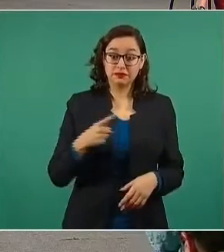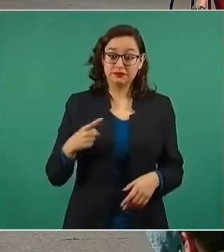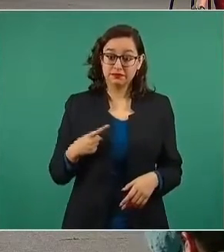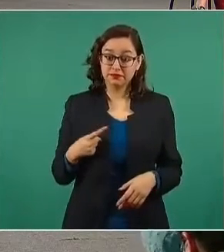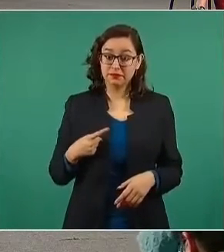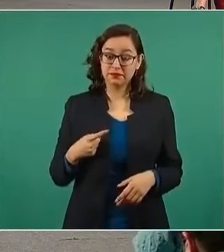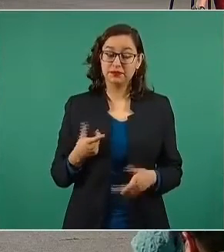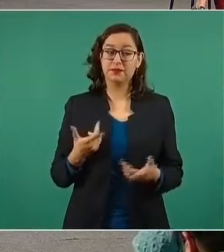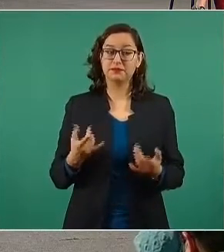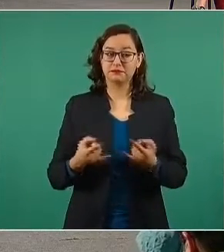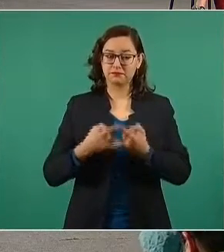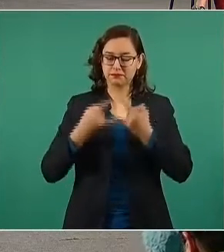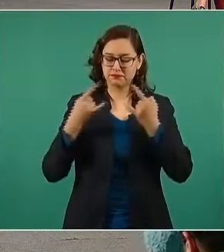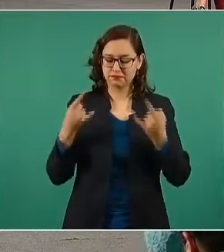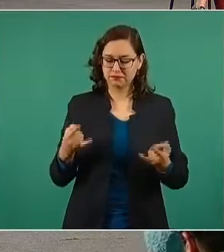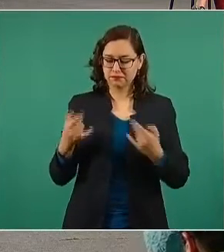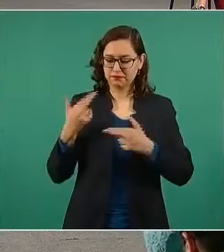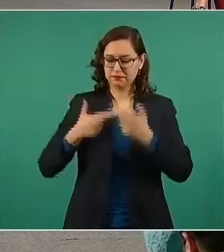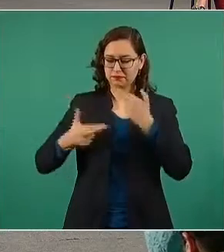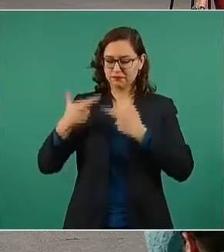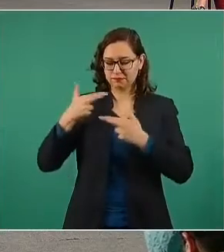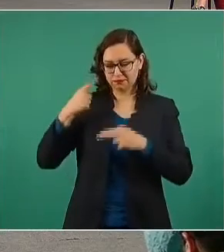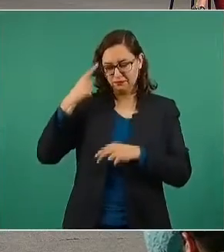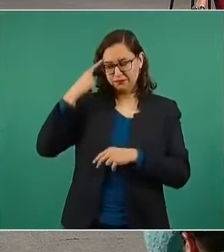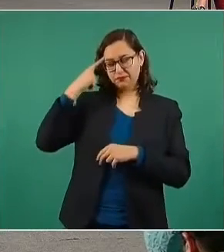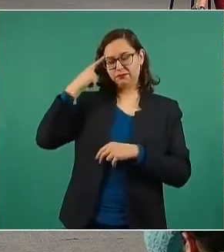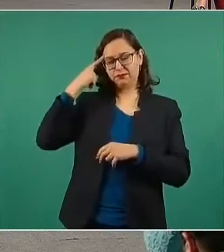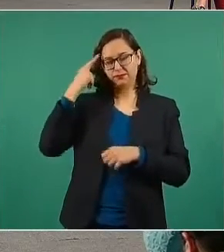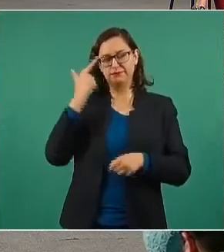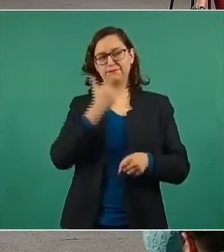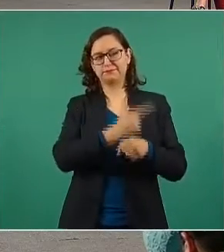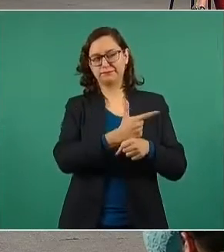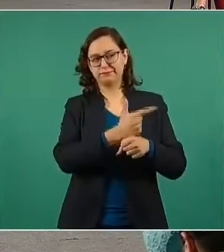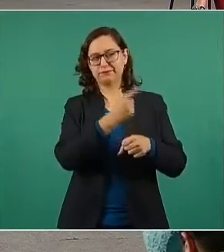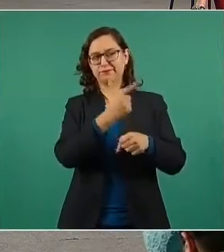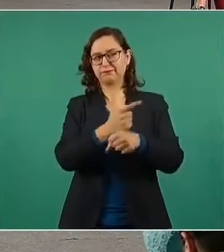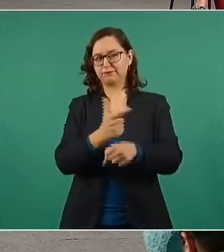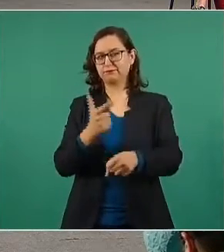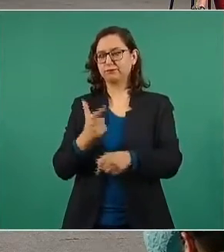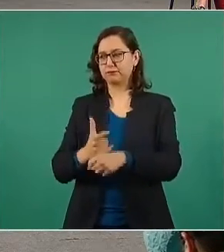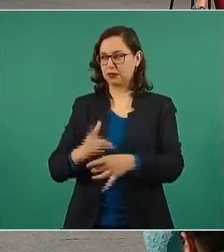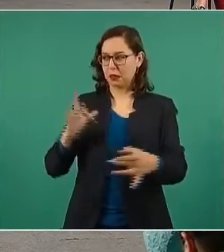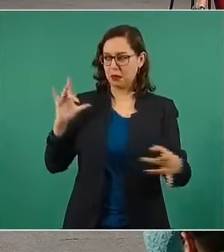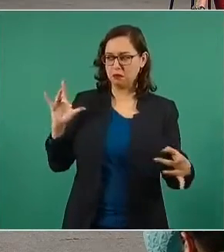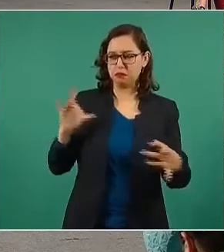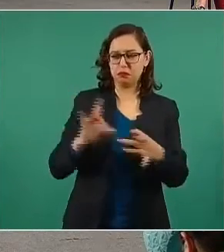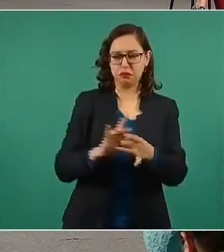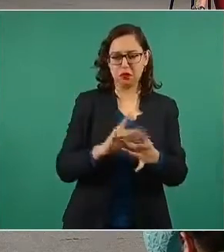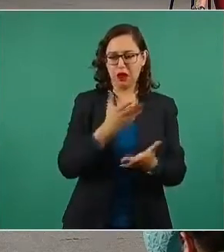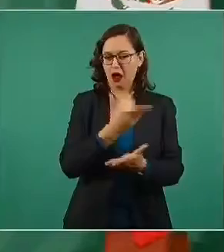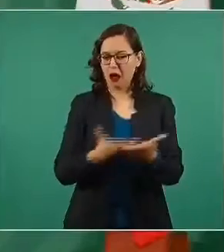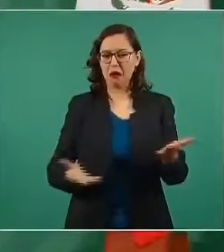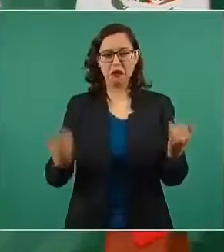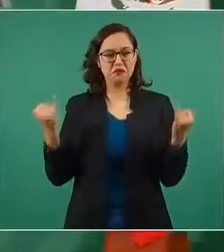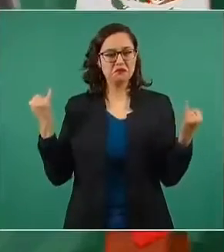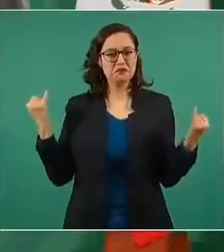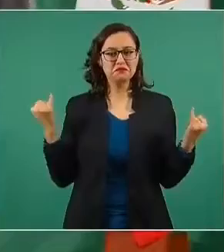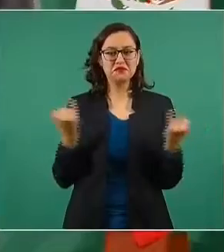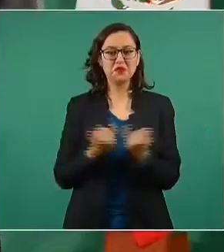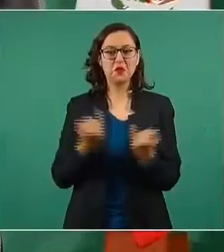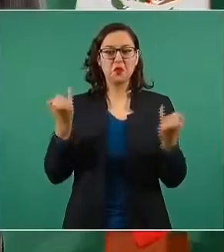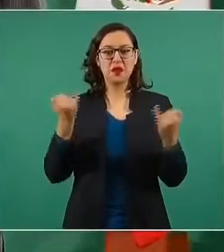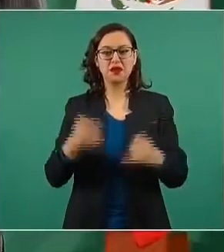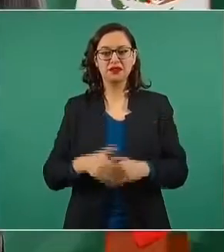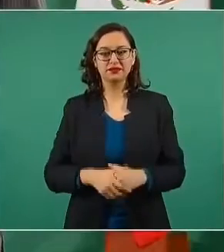regresar a la historia para ubicarnos acerca de lo que está sucediendo. Afortunadamente,